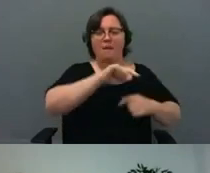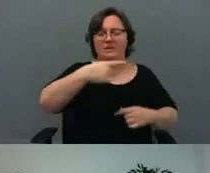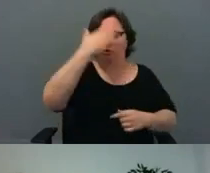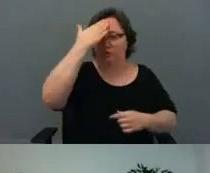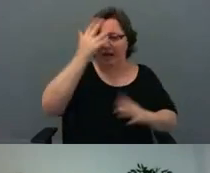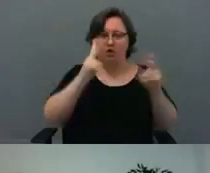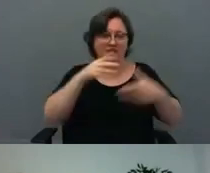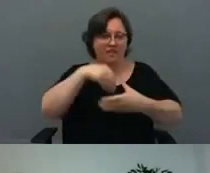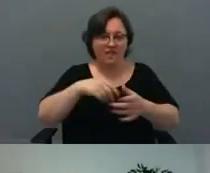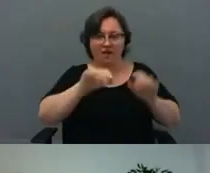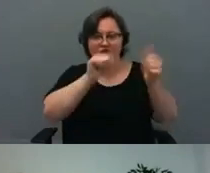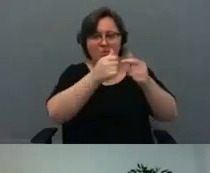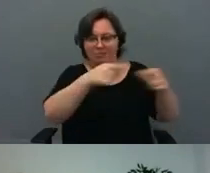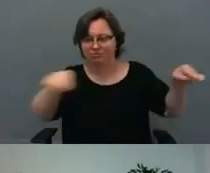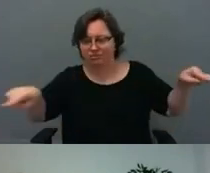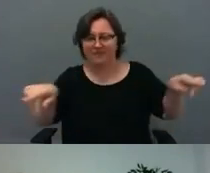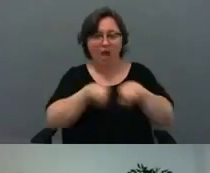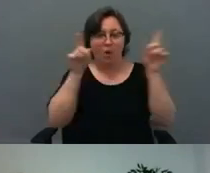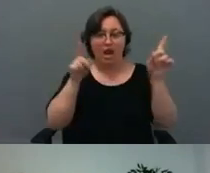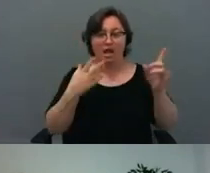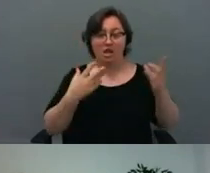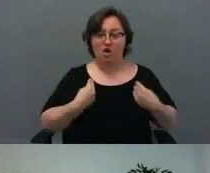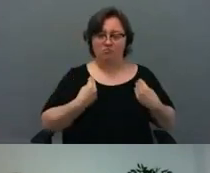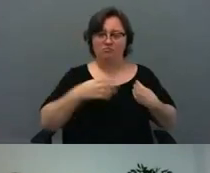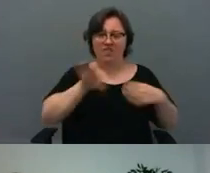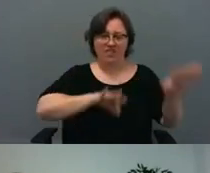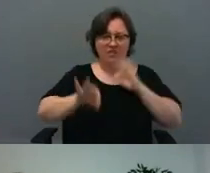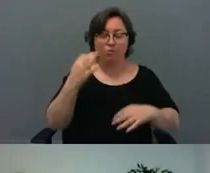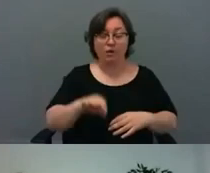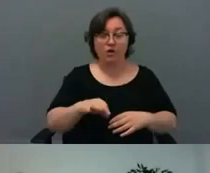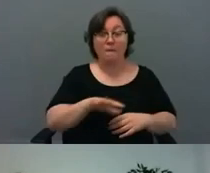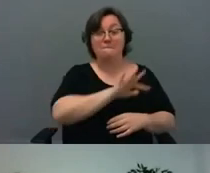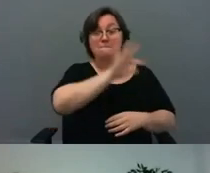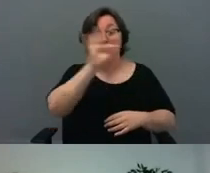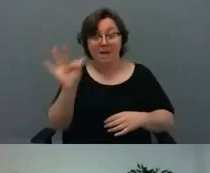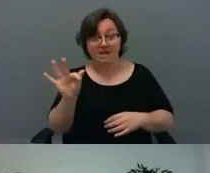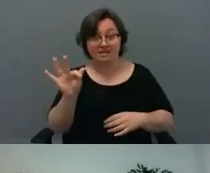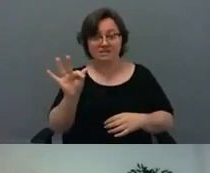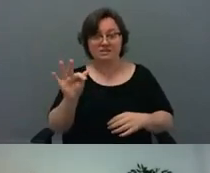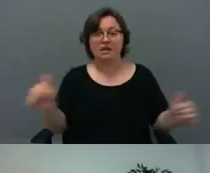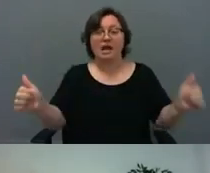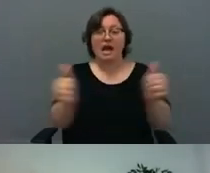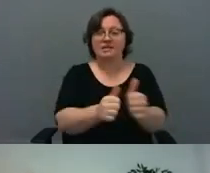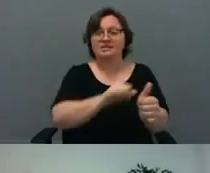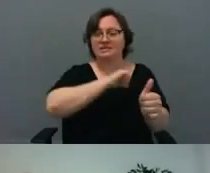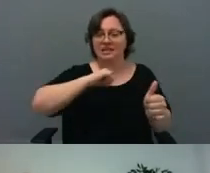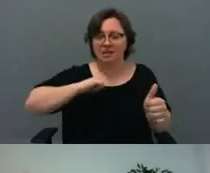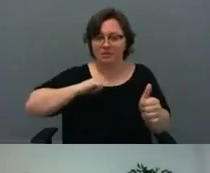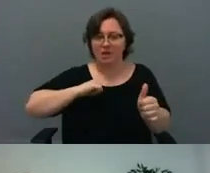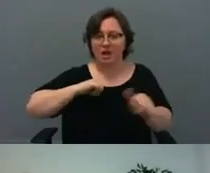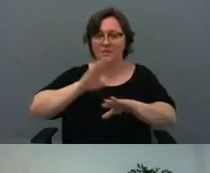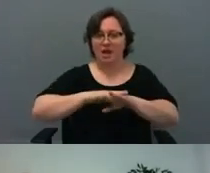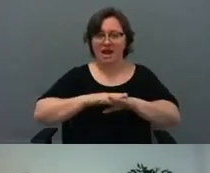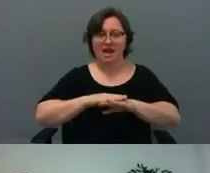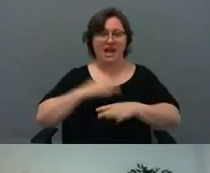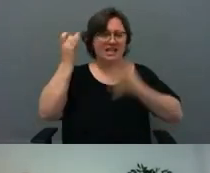vida independiente. Si además eso lo compatibilizamos con la asistencia personal para poder hacer todas